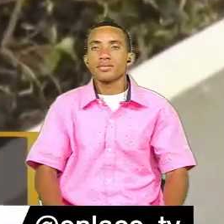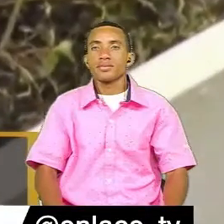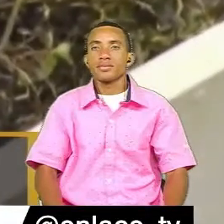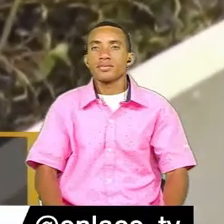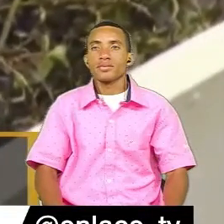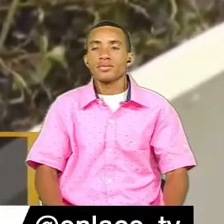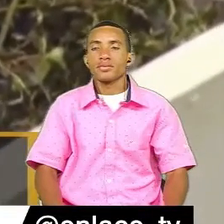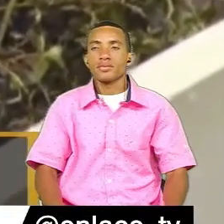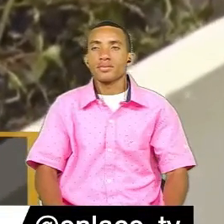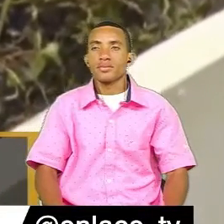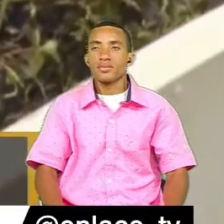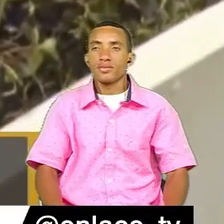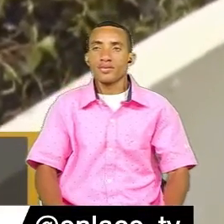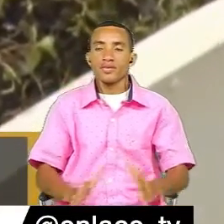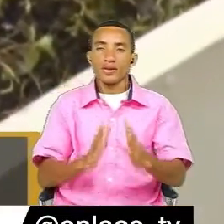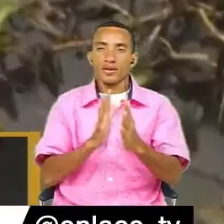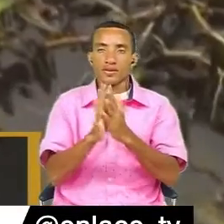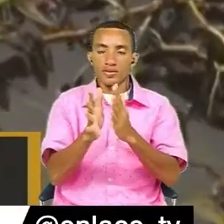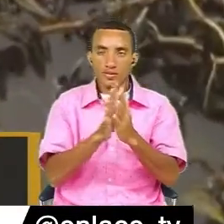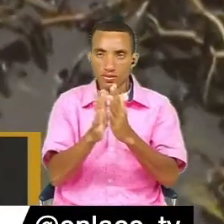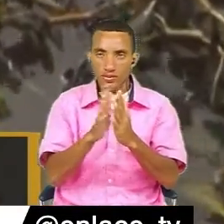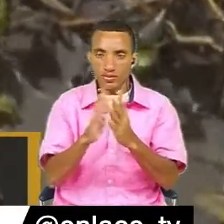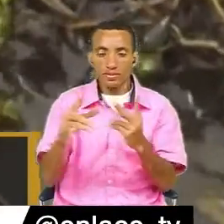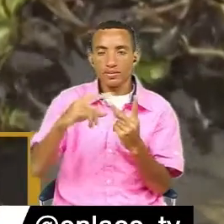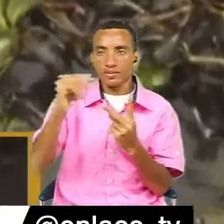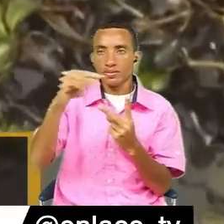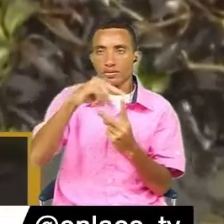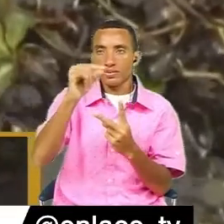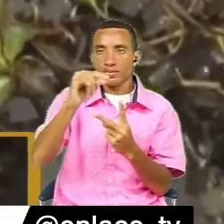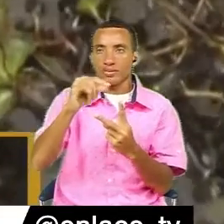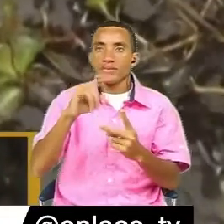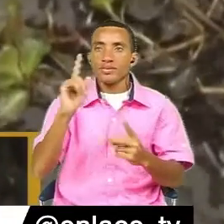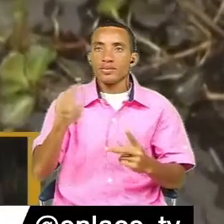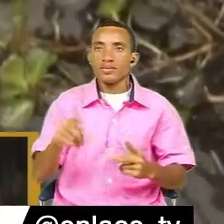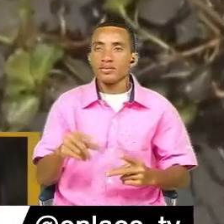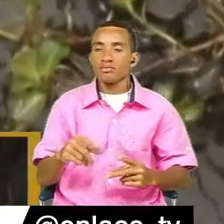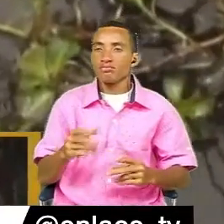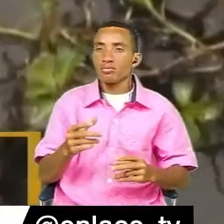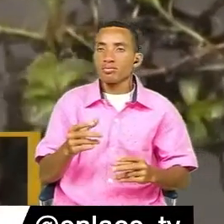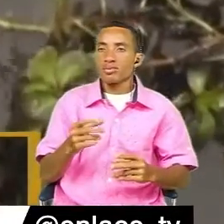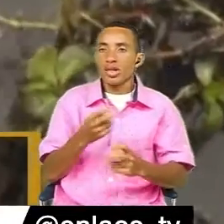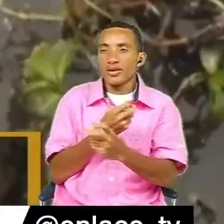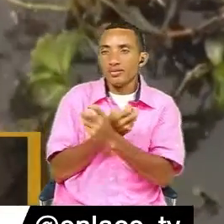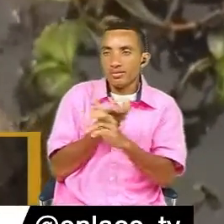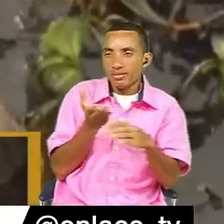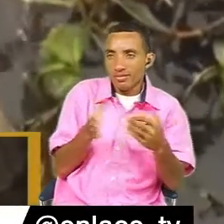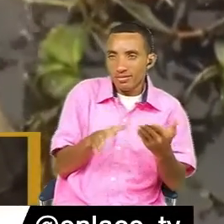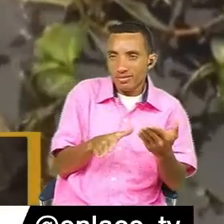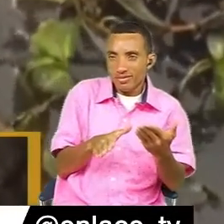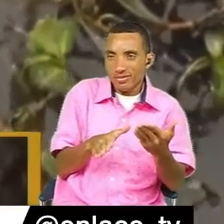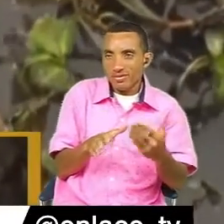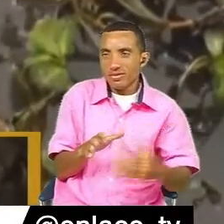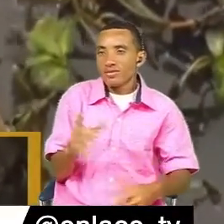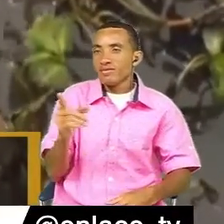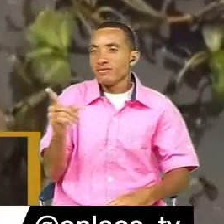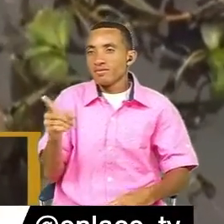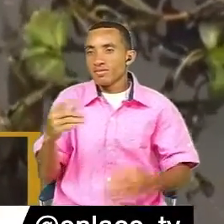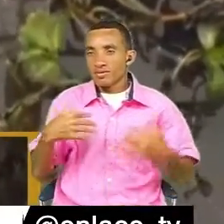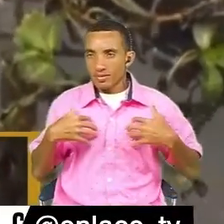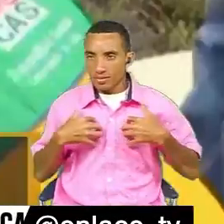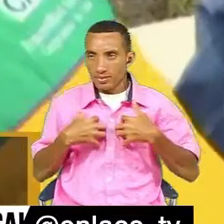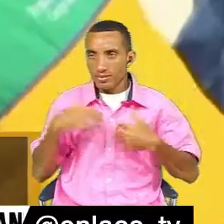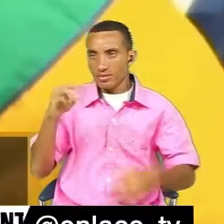Informaron a la Corporación Autónoma acerca del avistamiento de un cadáver de un manatí que fue hallado en zona de la